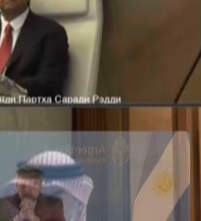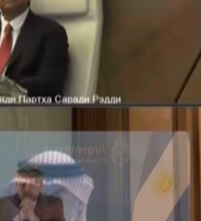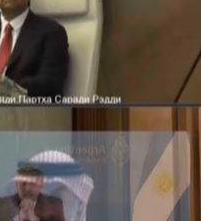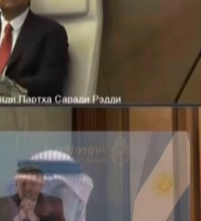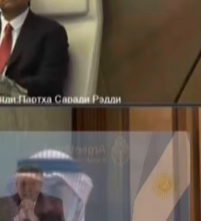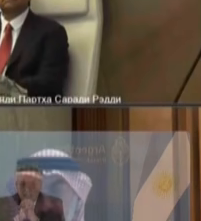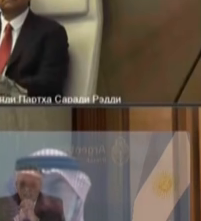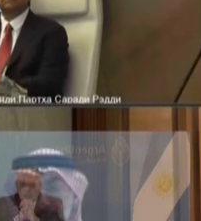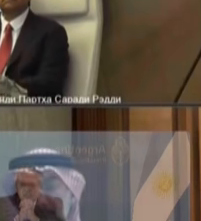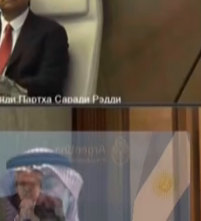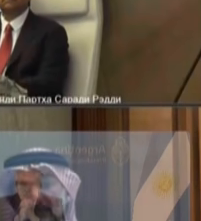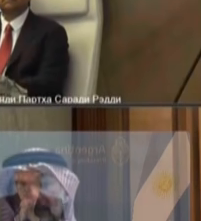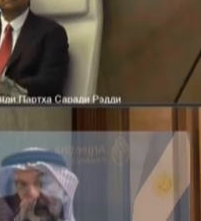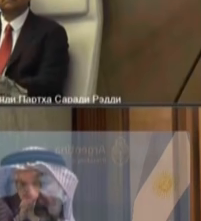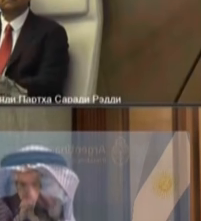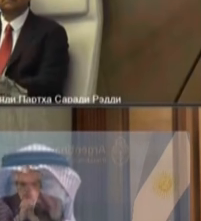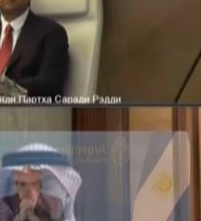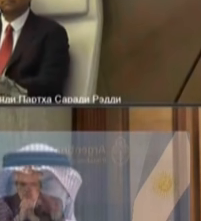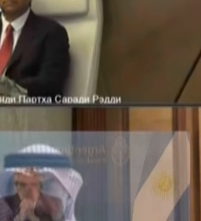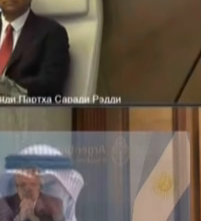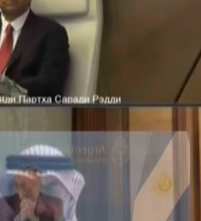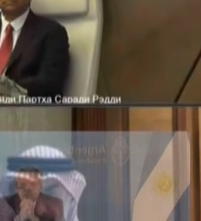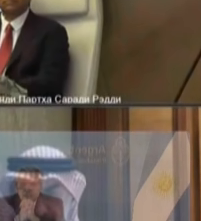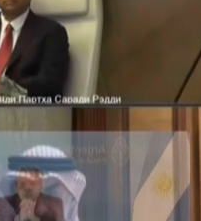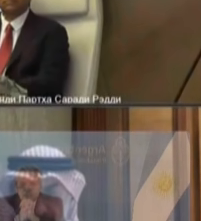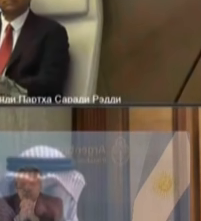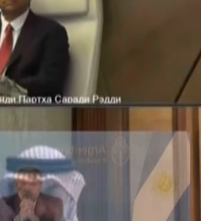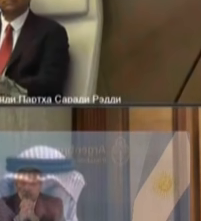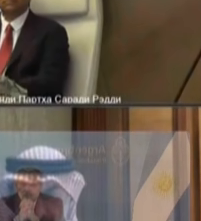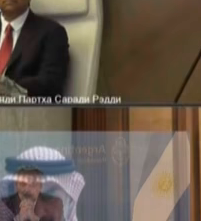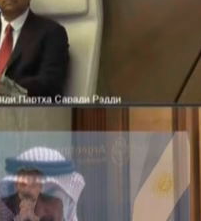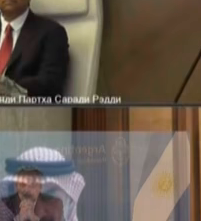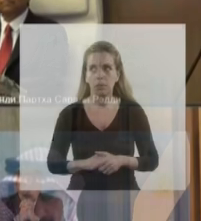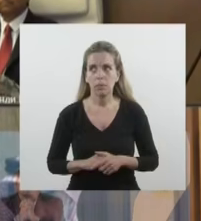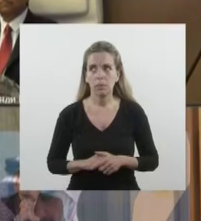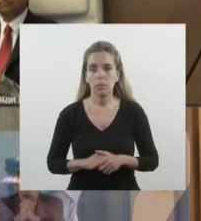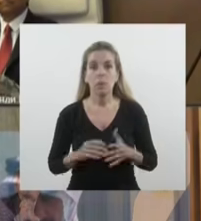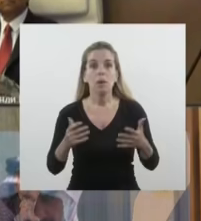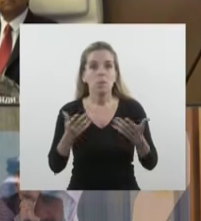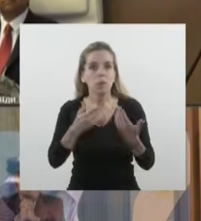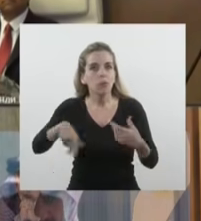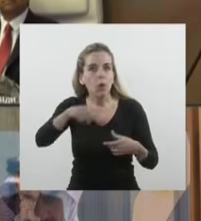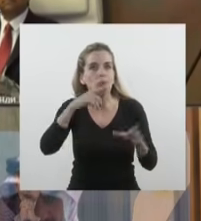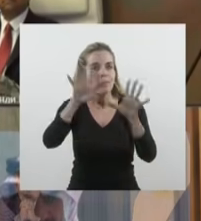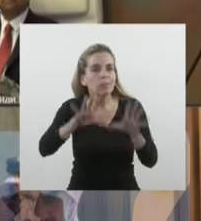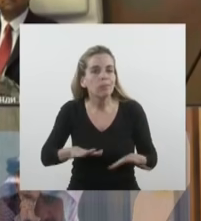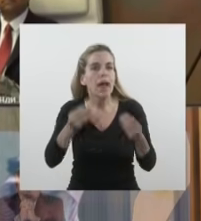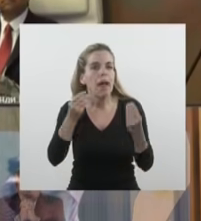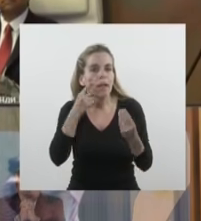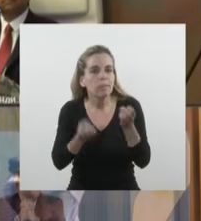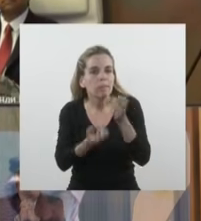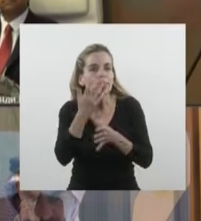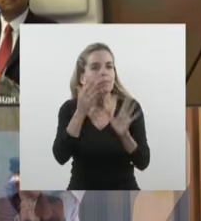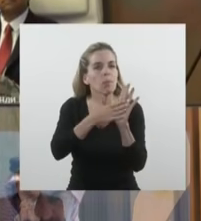ejemplo nuestro al fondo hizo todo lo posible para crear el sistema de